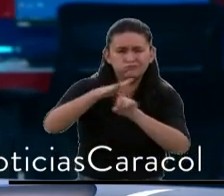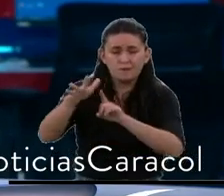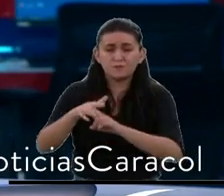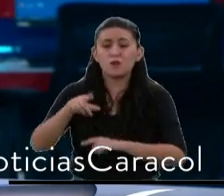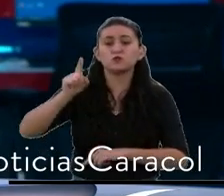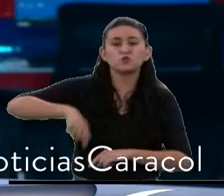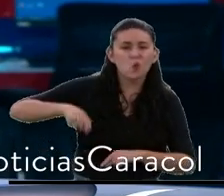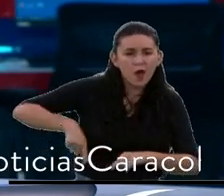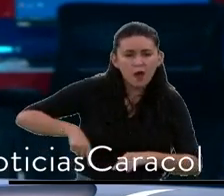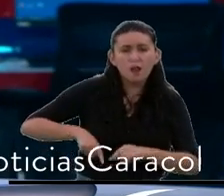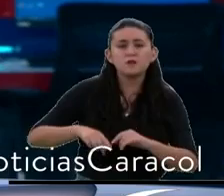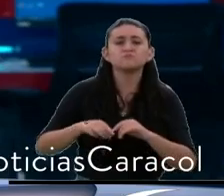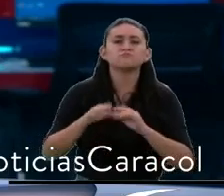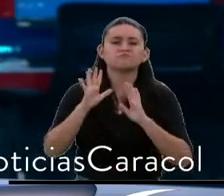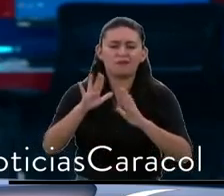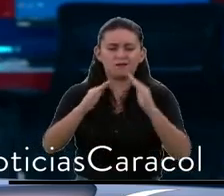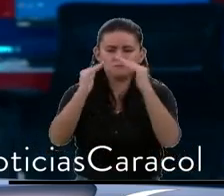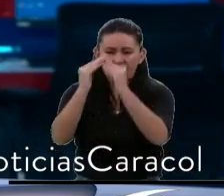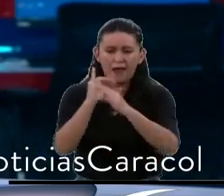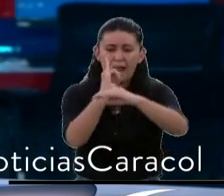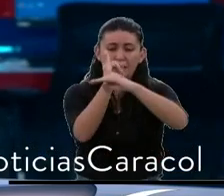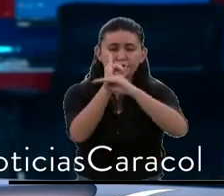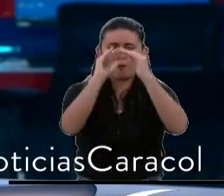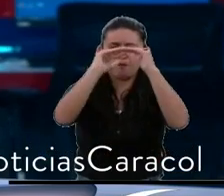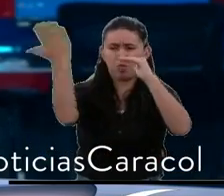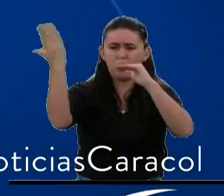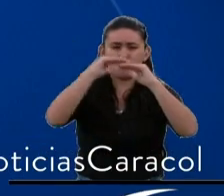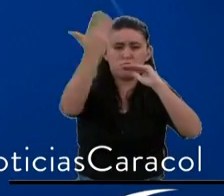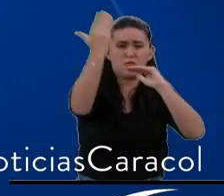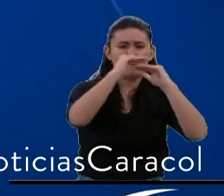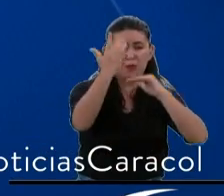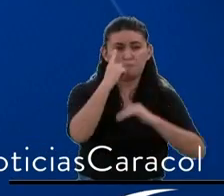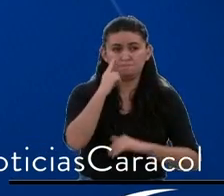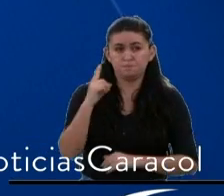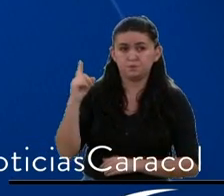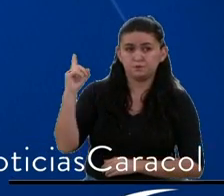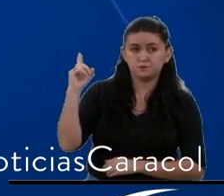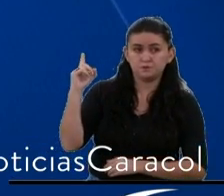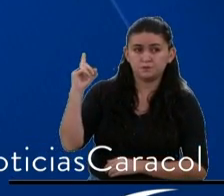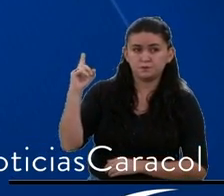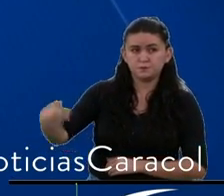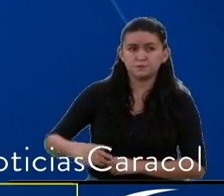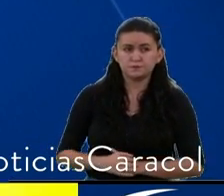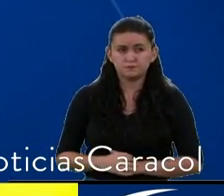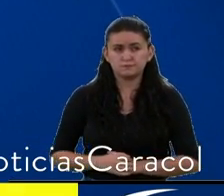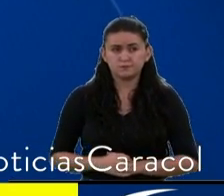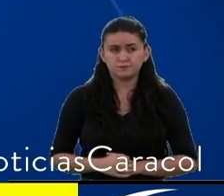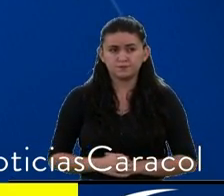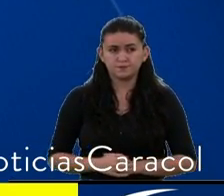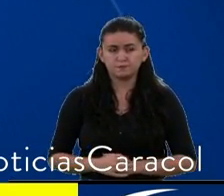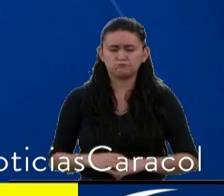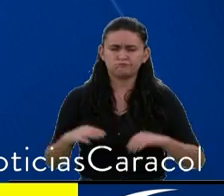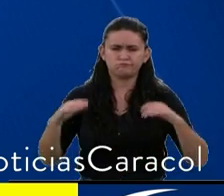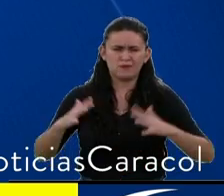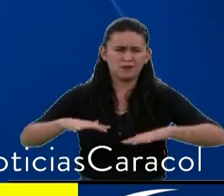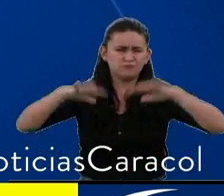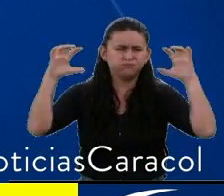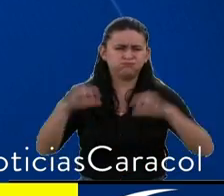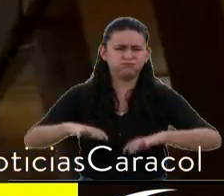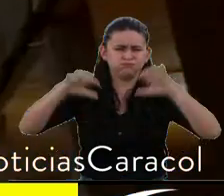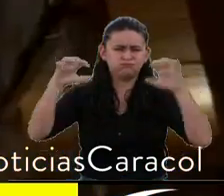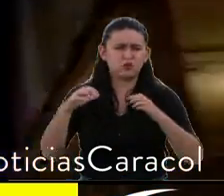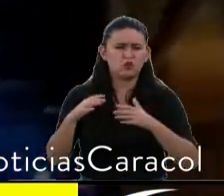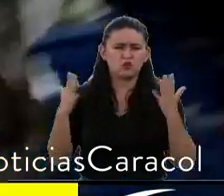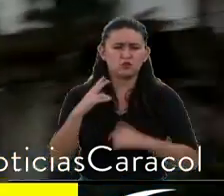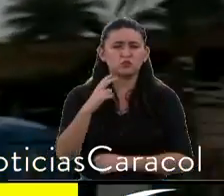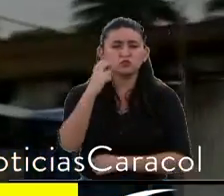escuela y la iglesia de la población quedaron destechadas. A causa de las fuertes lluvias que han caído en San Antonio de Togoromá, en